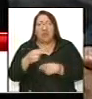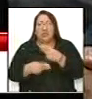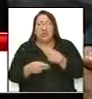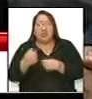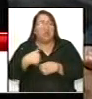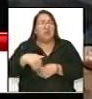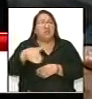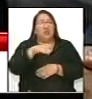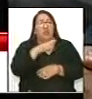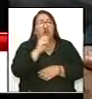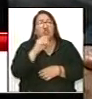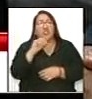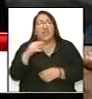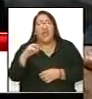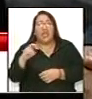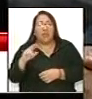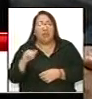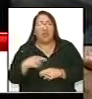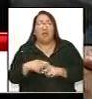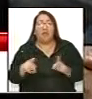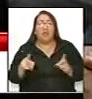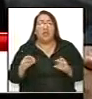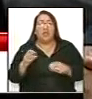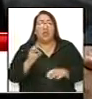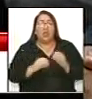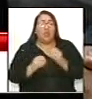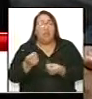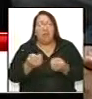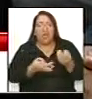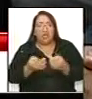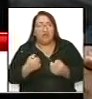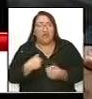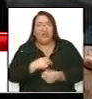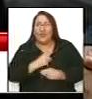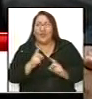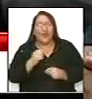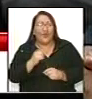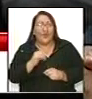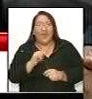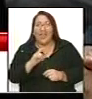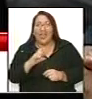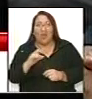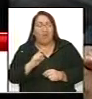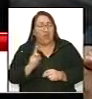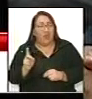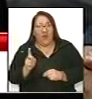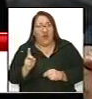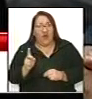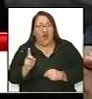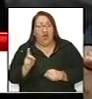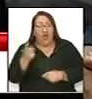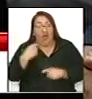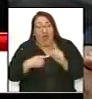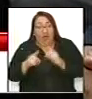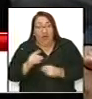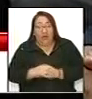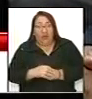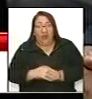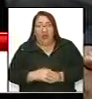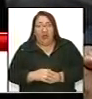más allá, o SINERMIN, que regulan precios, que regulan mercados, etcétera. Indecopi no es regulador. Aunque para algunos,